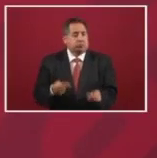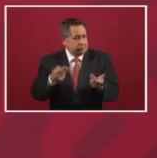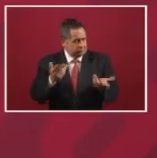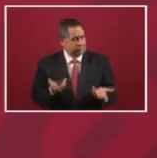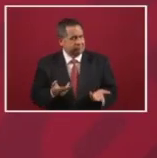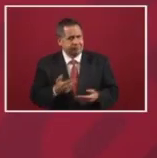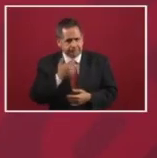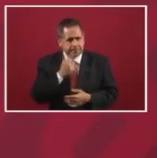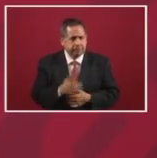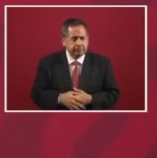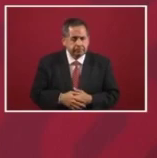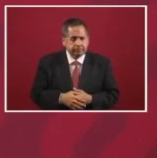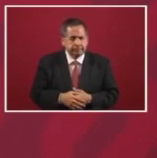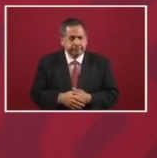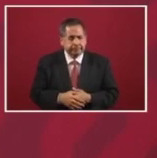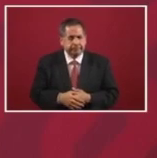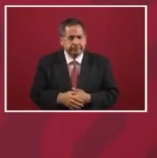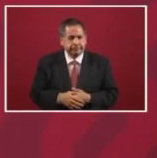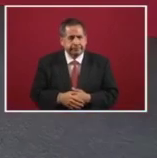Pasar de lo